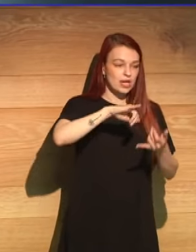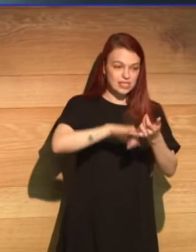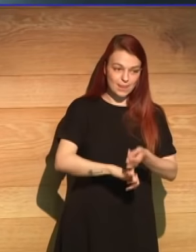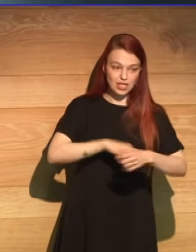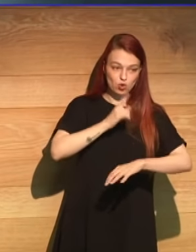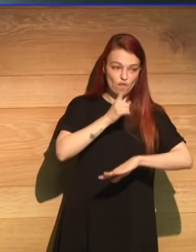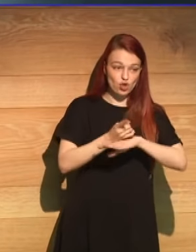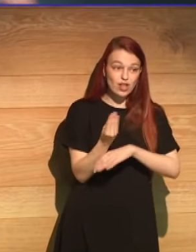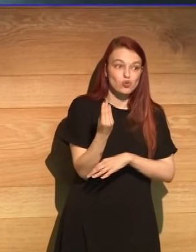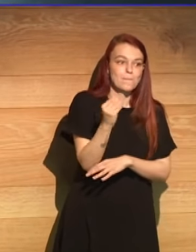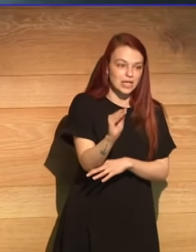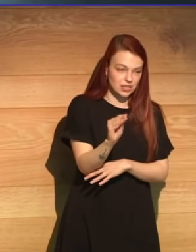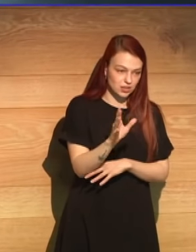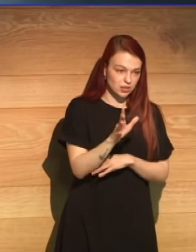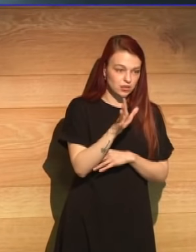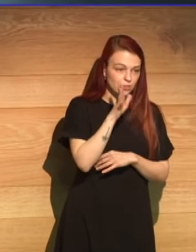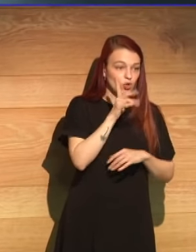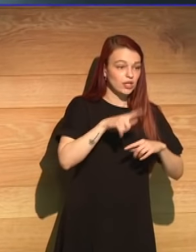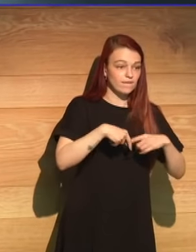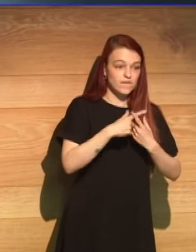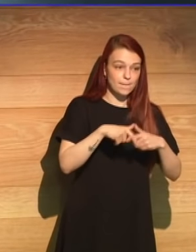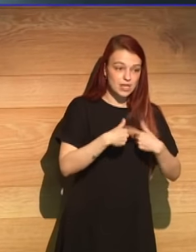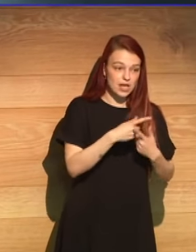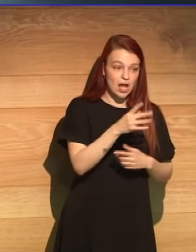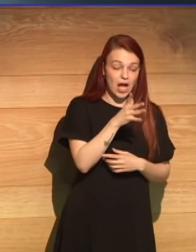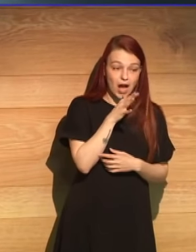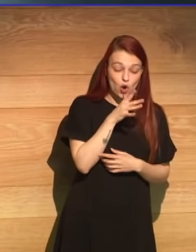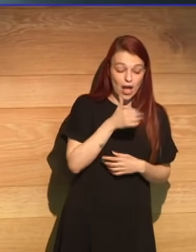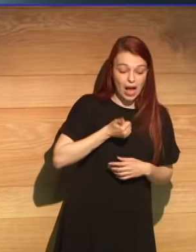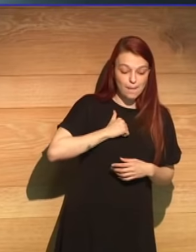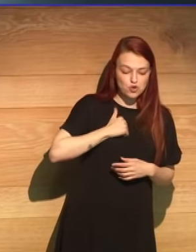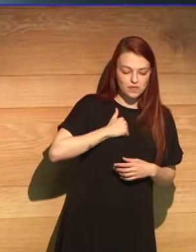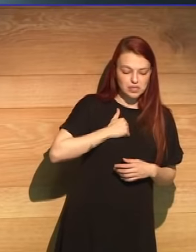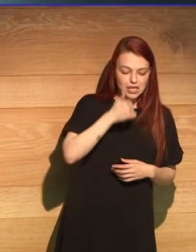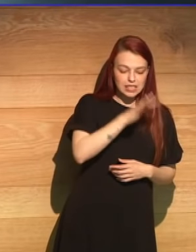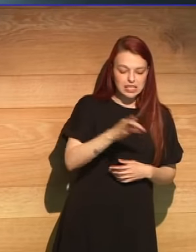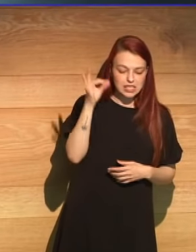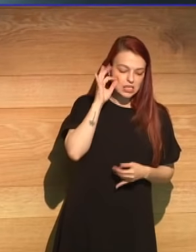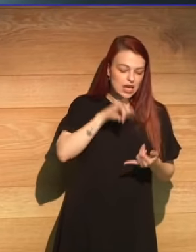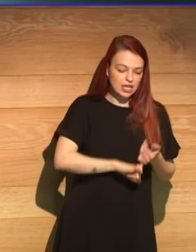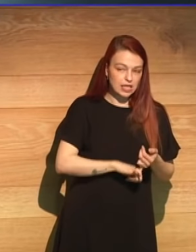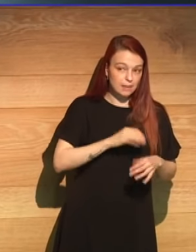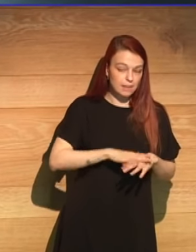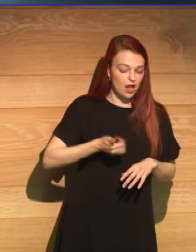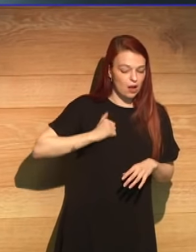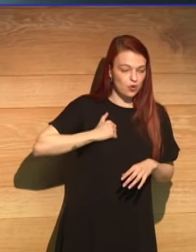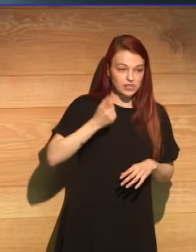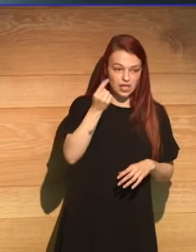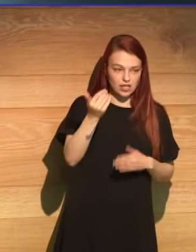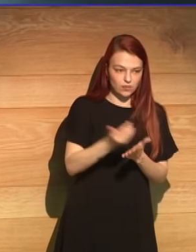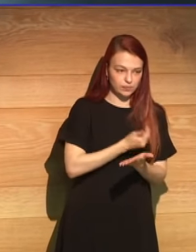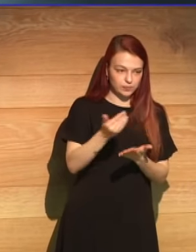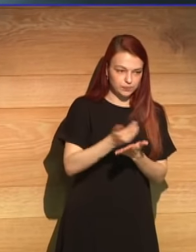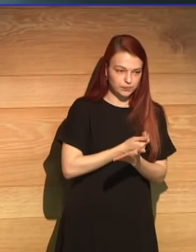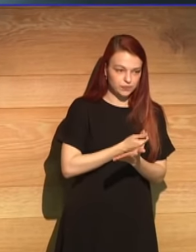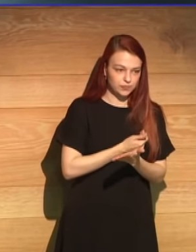forzosos adicionales, porque las familias están utilizando el matrimonio de las niñas como estrategia de supervivencia económica de la familia. Esto se da